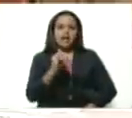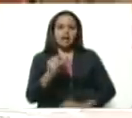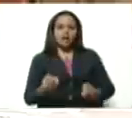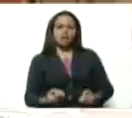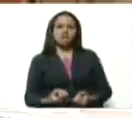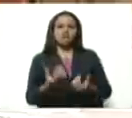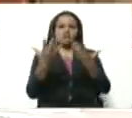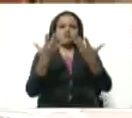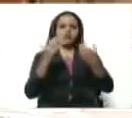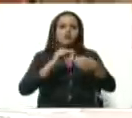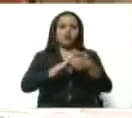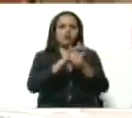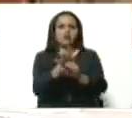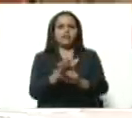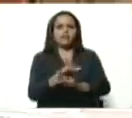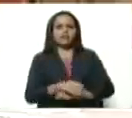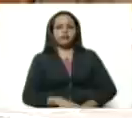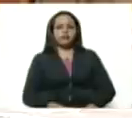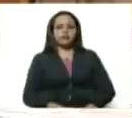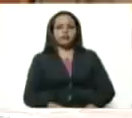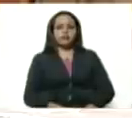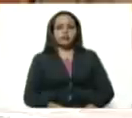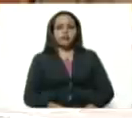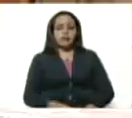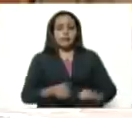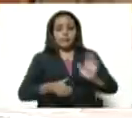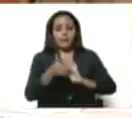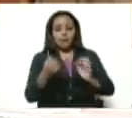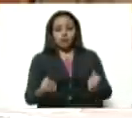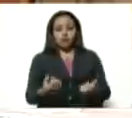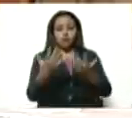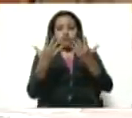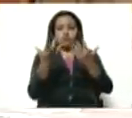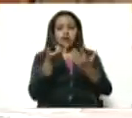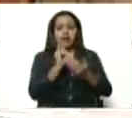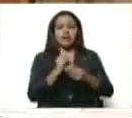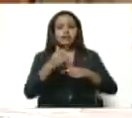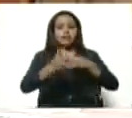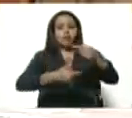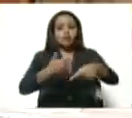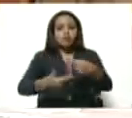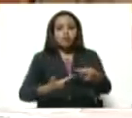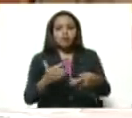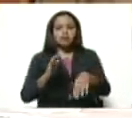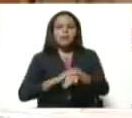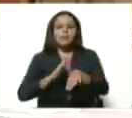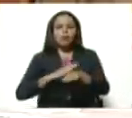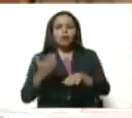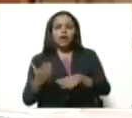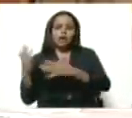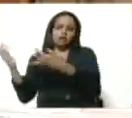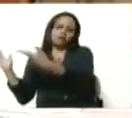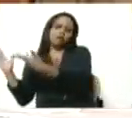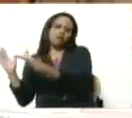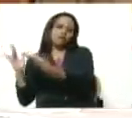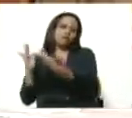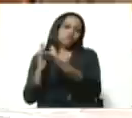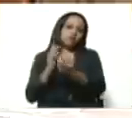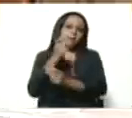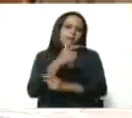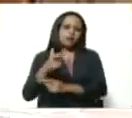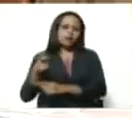de coronavirus y ese brote ha sido la consecuencia de estos casos